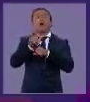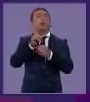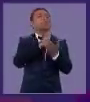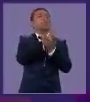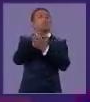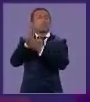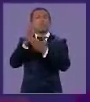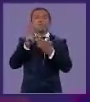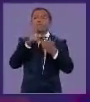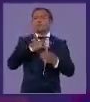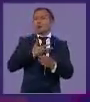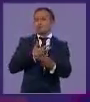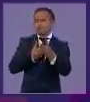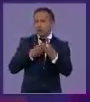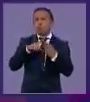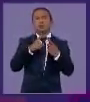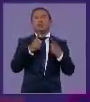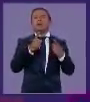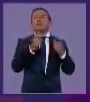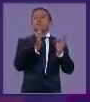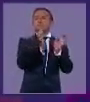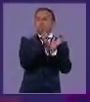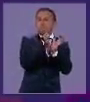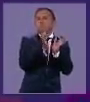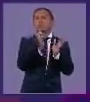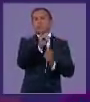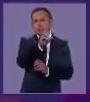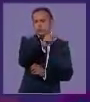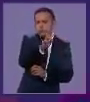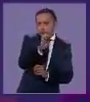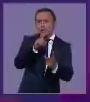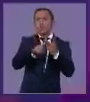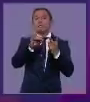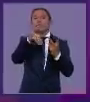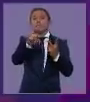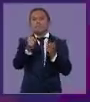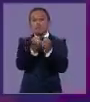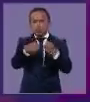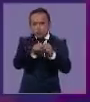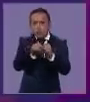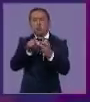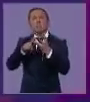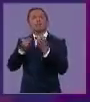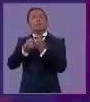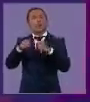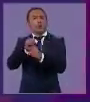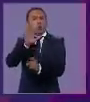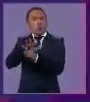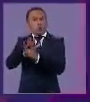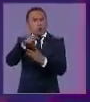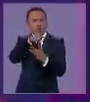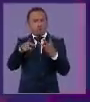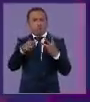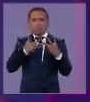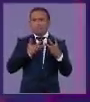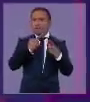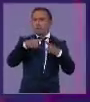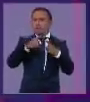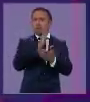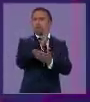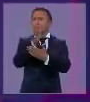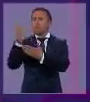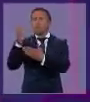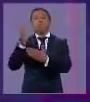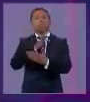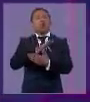IMSS y el ISSSTE. Y uno de los ejes centrales de nuestra propuesta es que pueda uno ir indistintamente al Seguro Popular, al IMSS o al